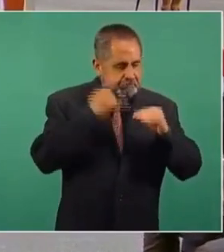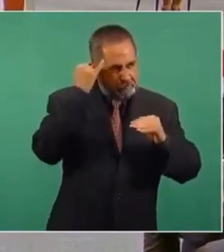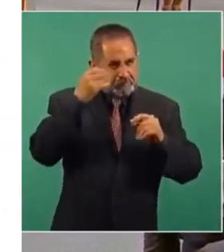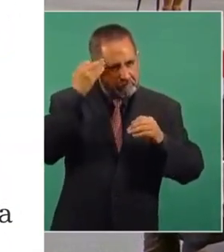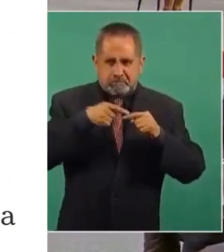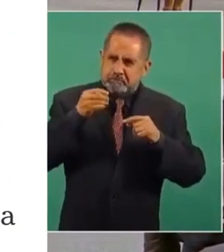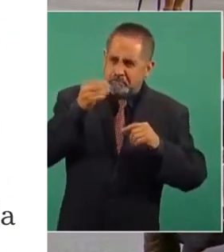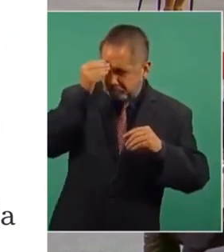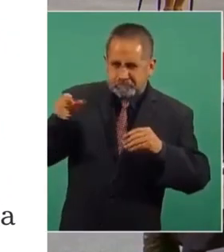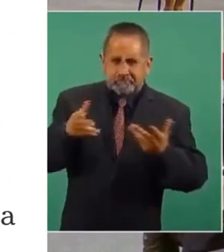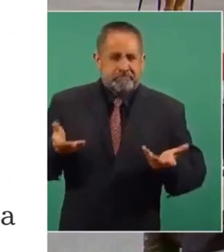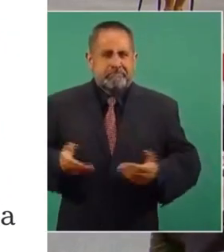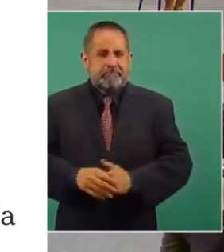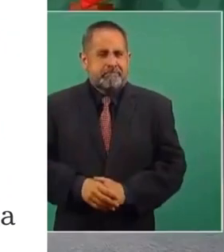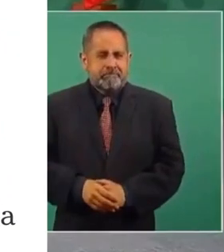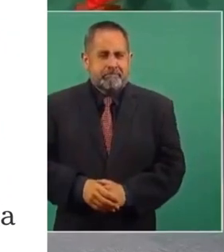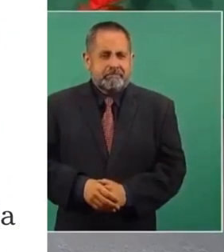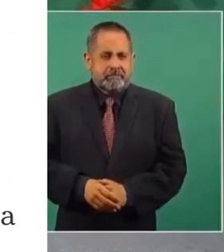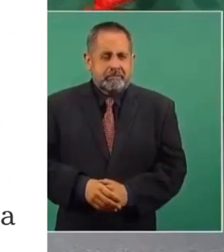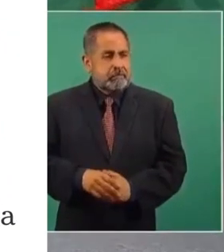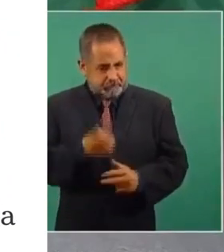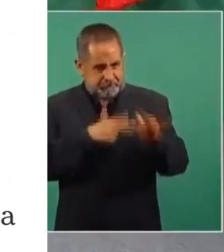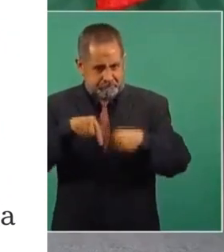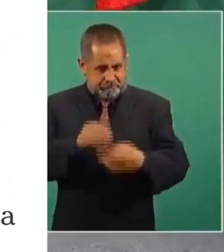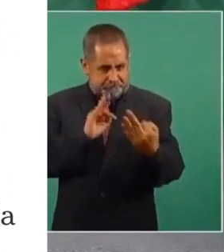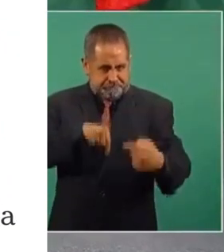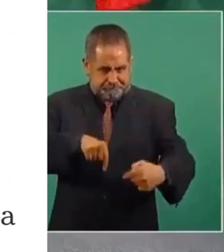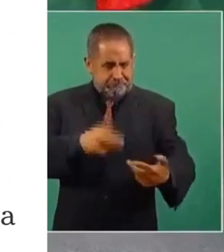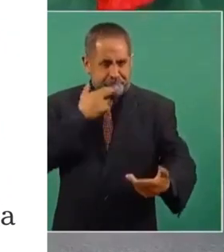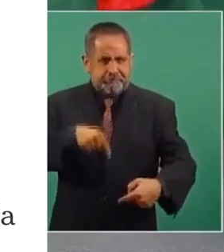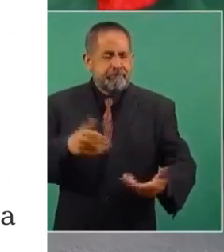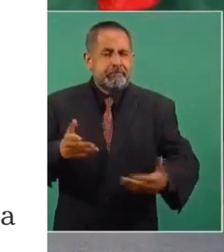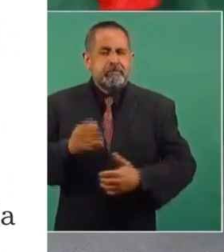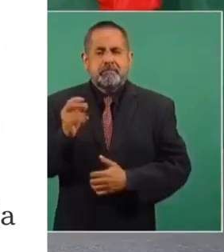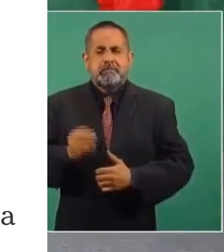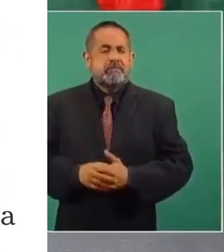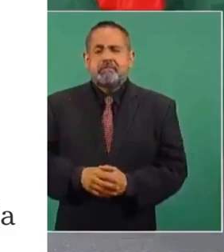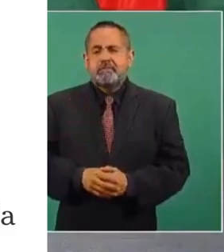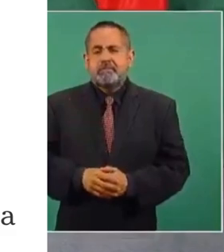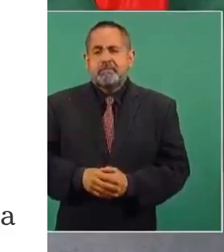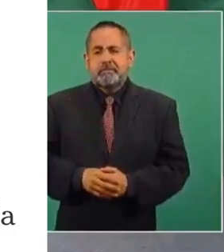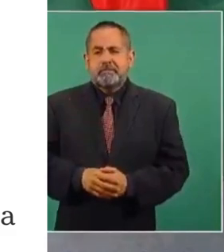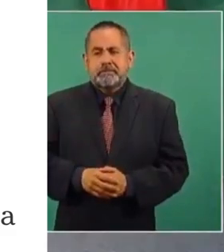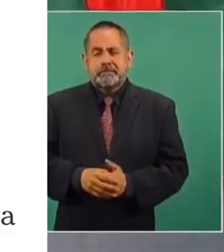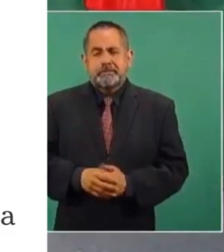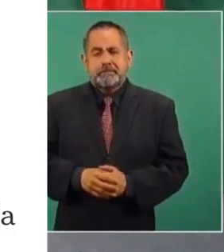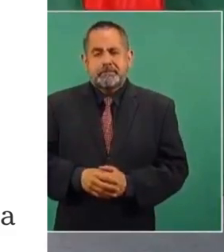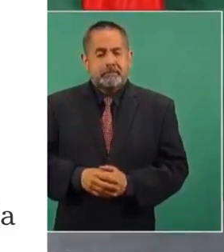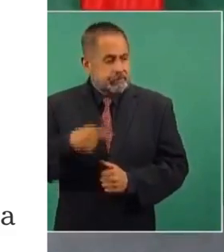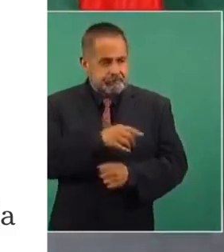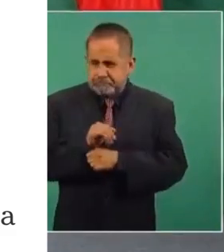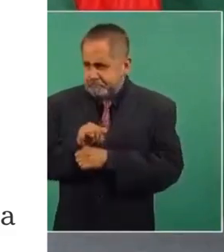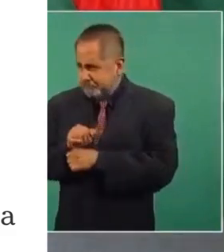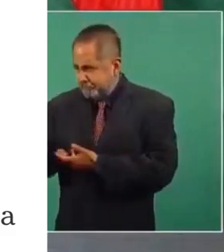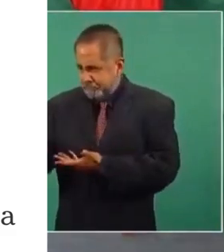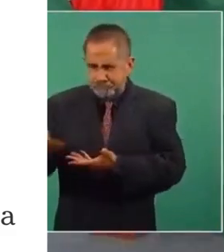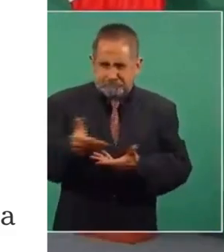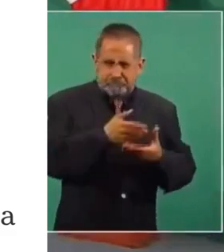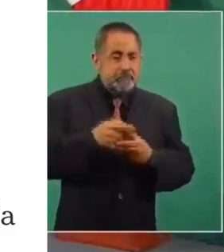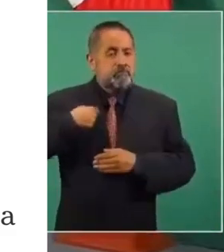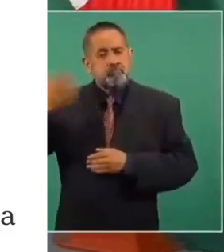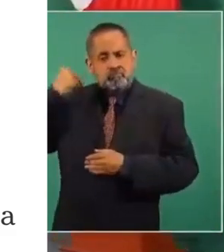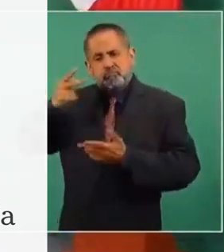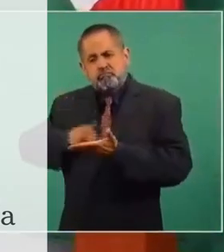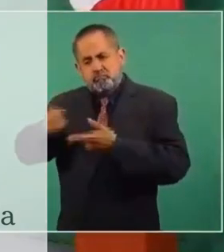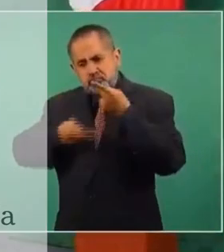¿Por qué no vienen aquí o recopilan lo que hemos dicho